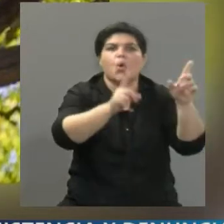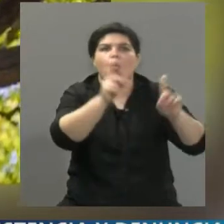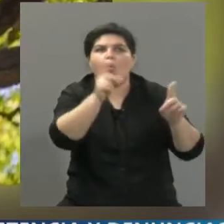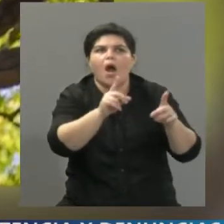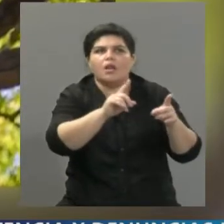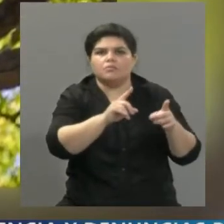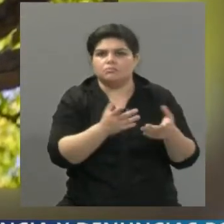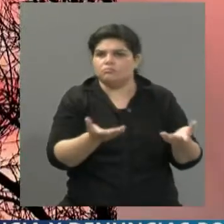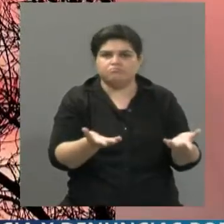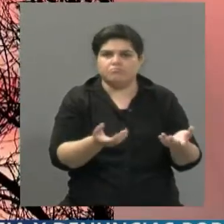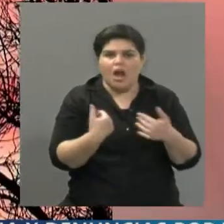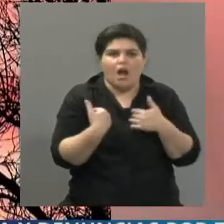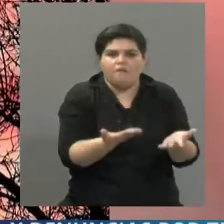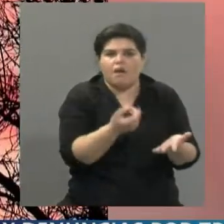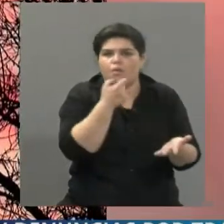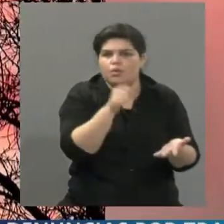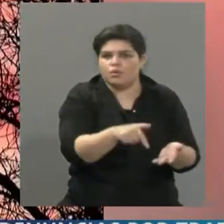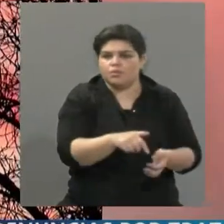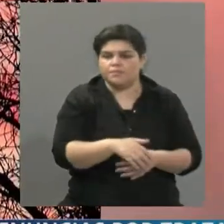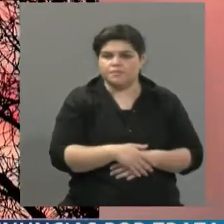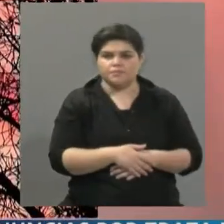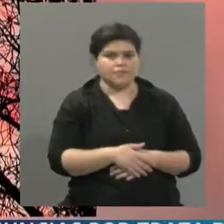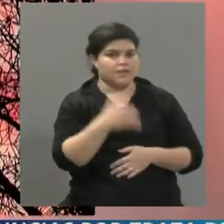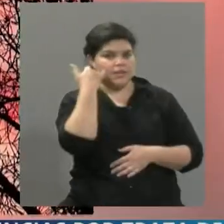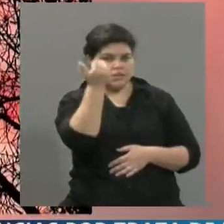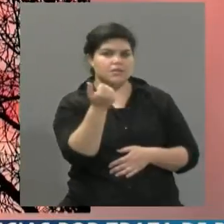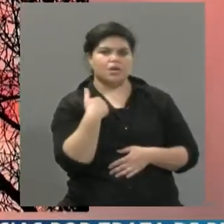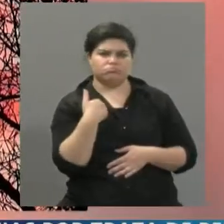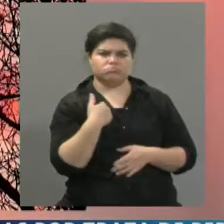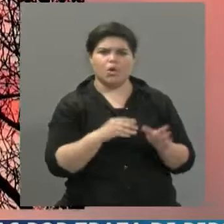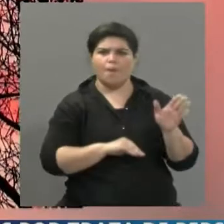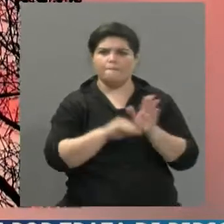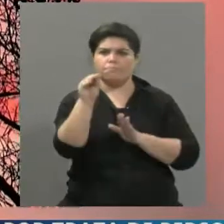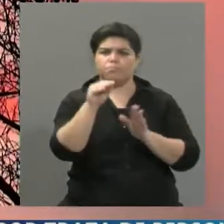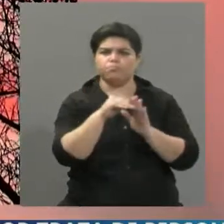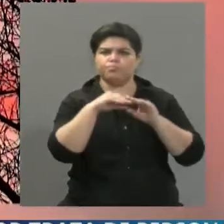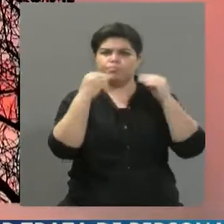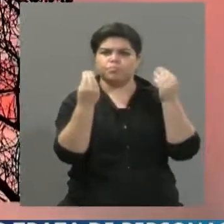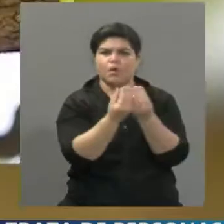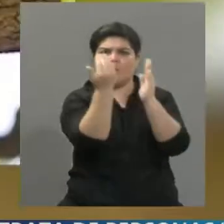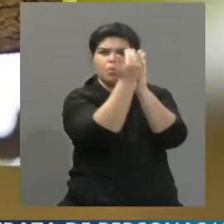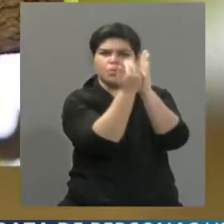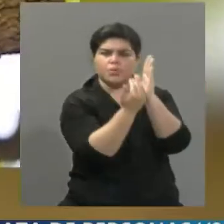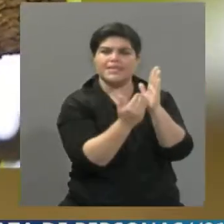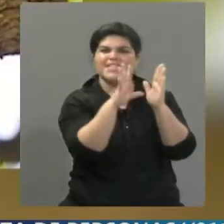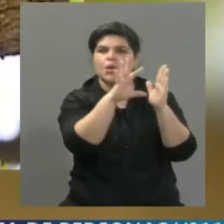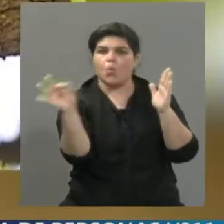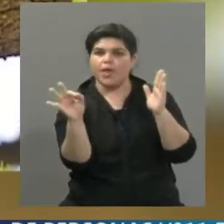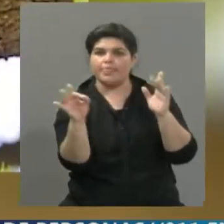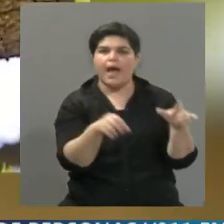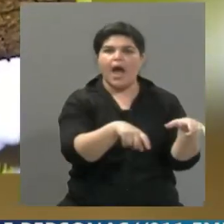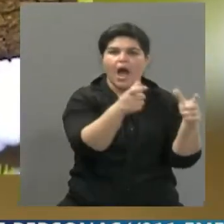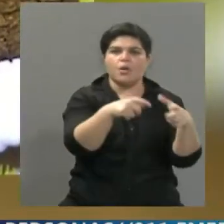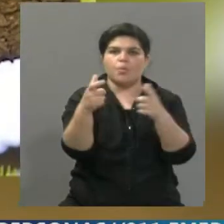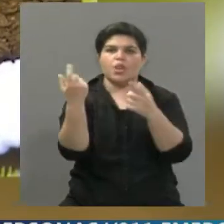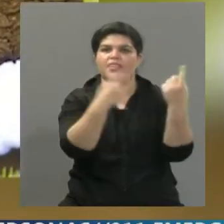mire, yo tengo publicado una lista de especies y es como de 50 especies diferentes de árboles que pueden ser utilizadas